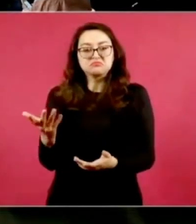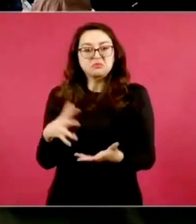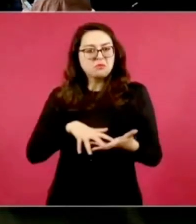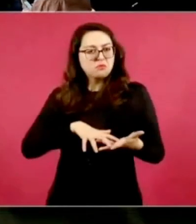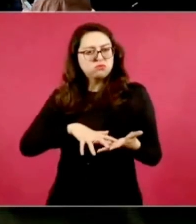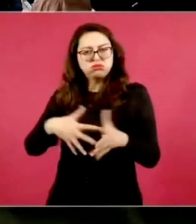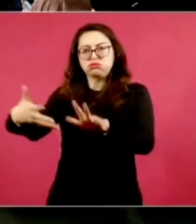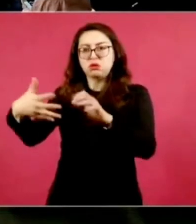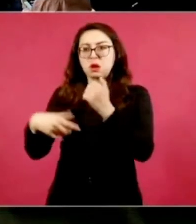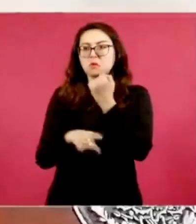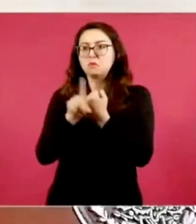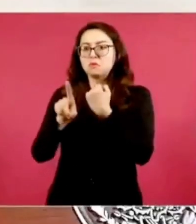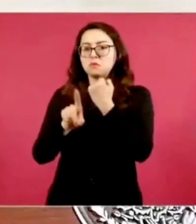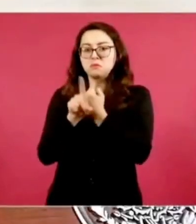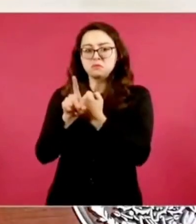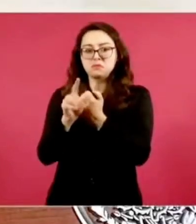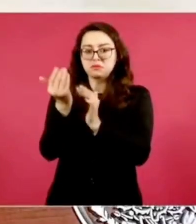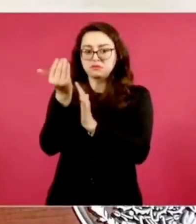delincuencia.